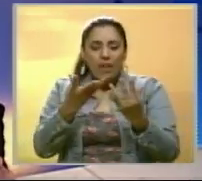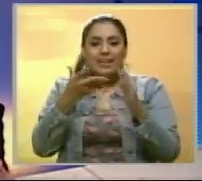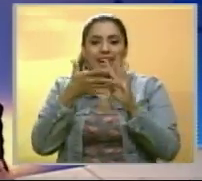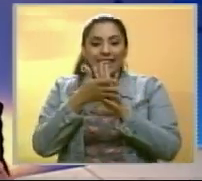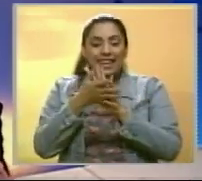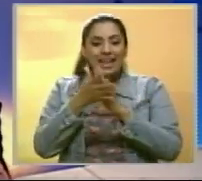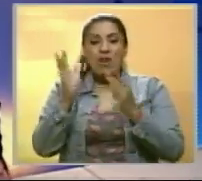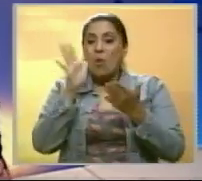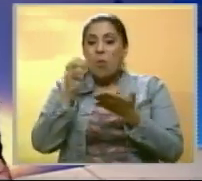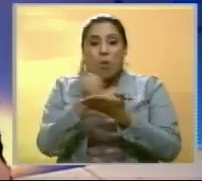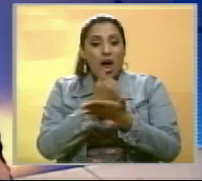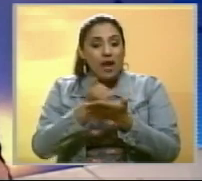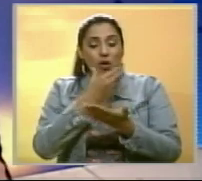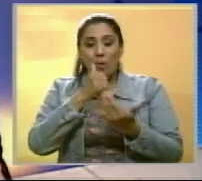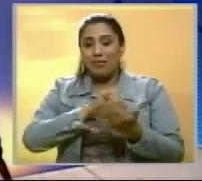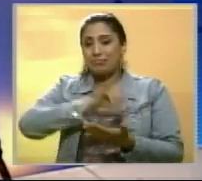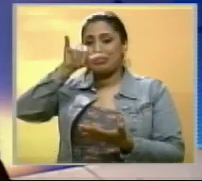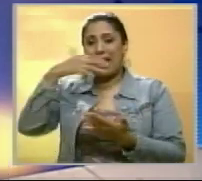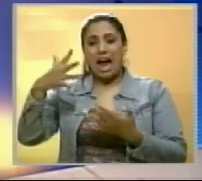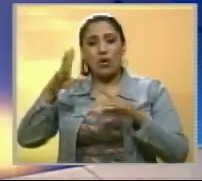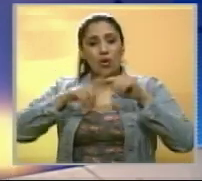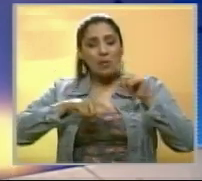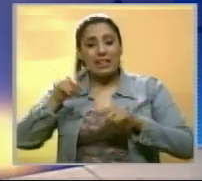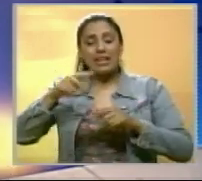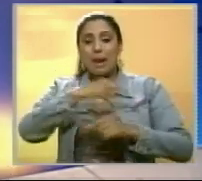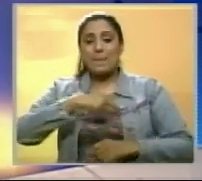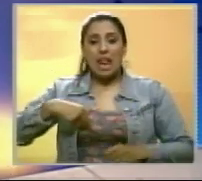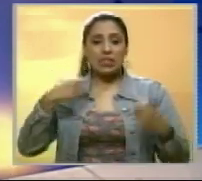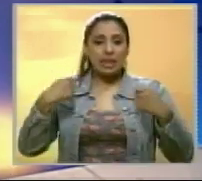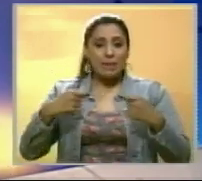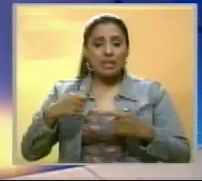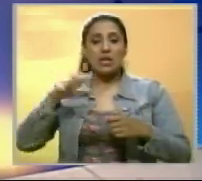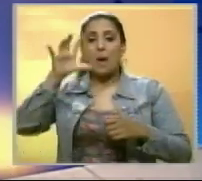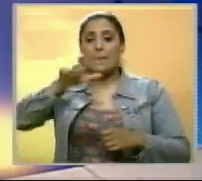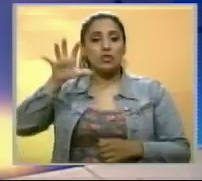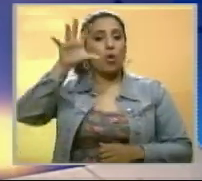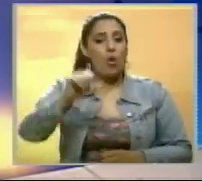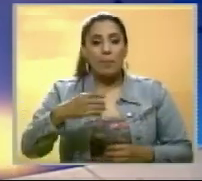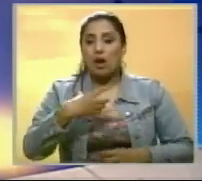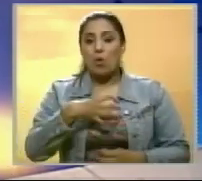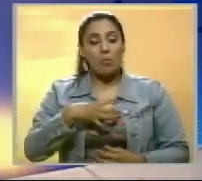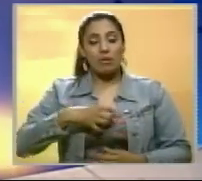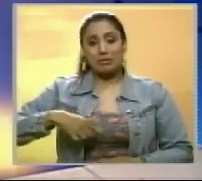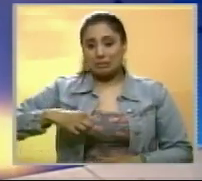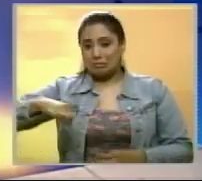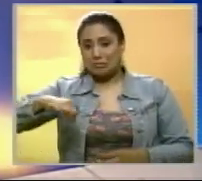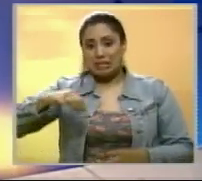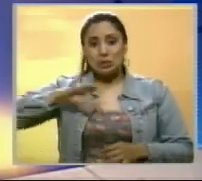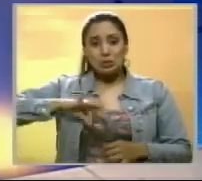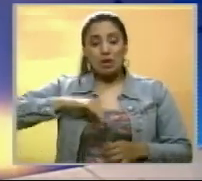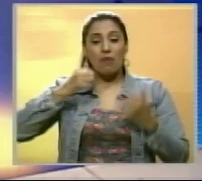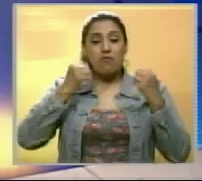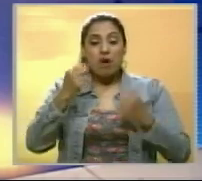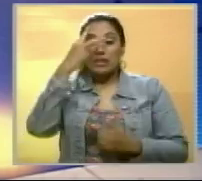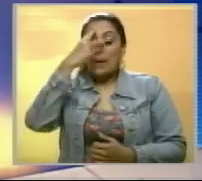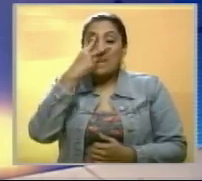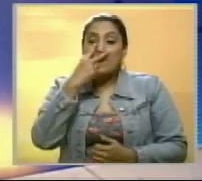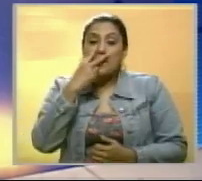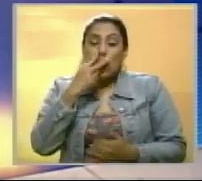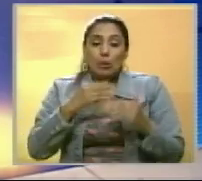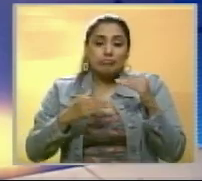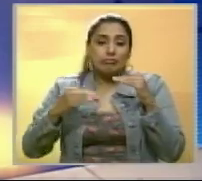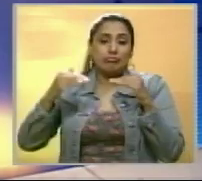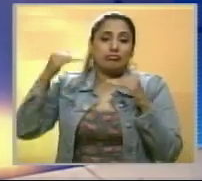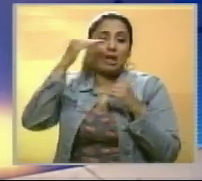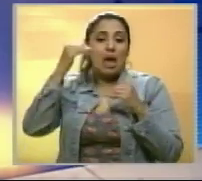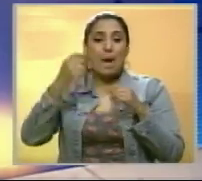al desabastecimiento, la inflación y la inseguridad y la pérdida del poder adquisitivo de los ciudadanos, la cantidad de pobreza es superior a la de